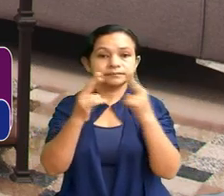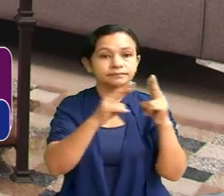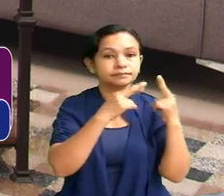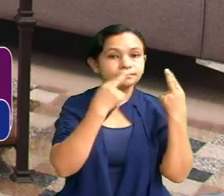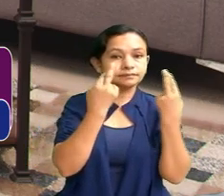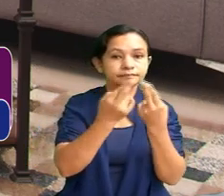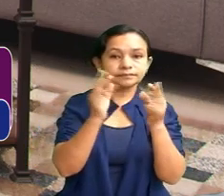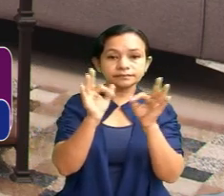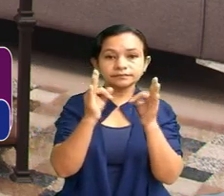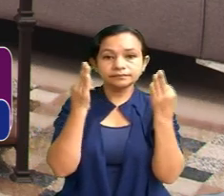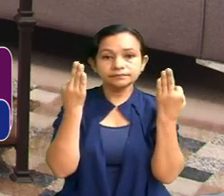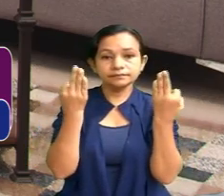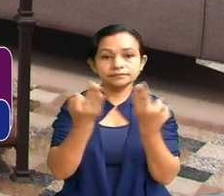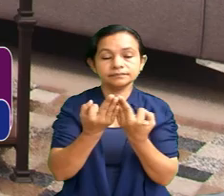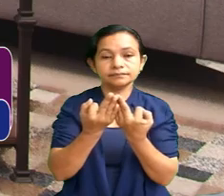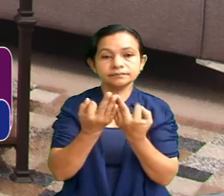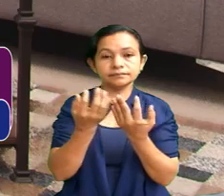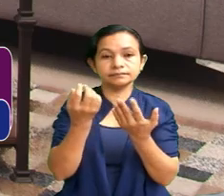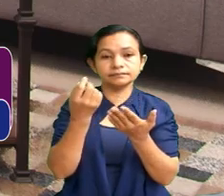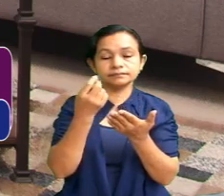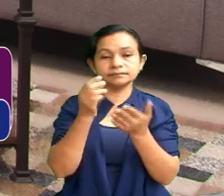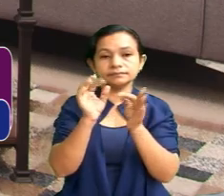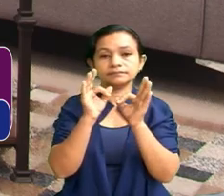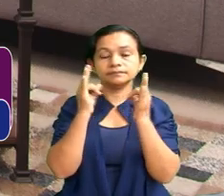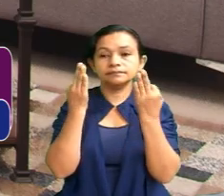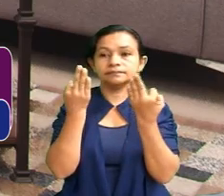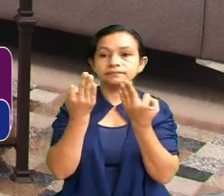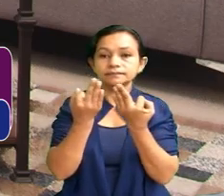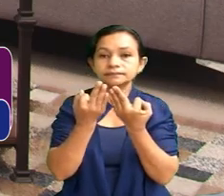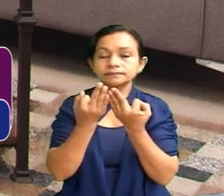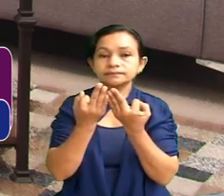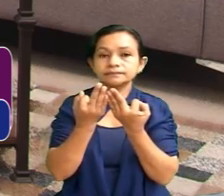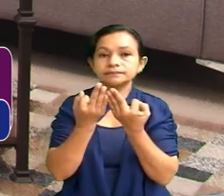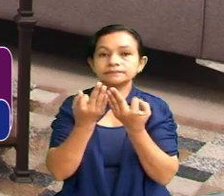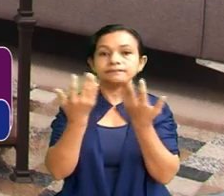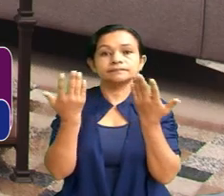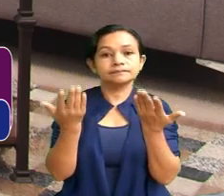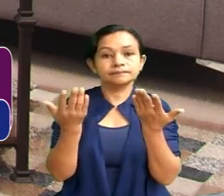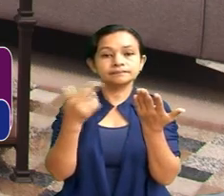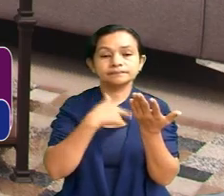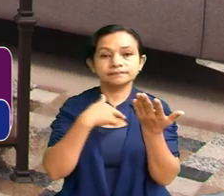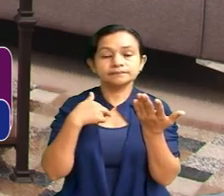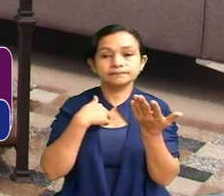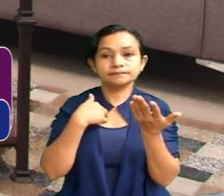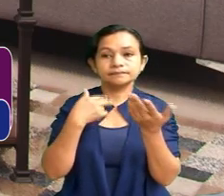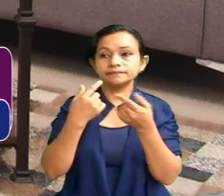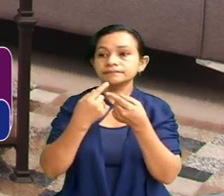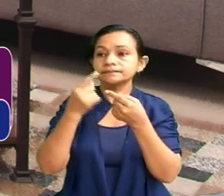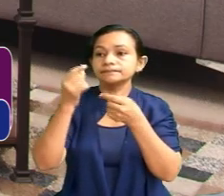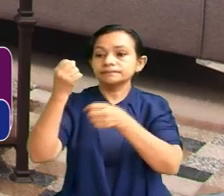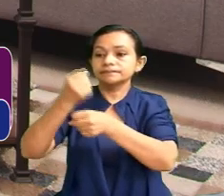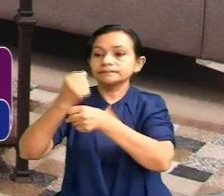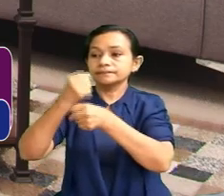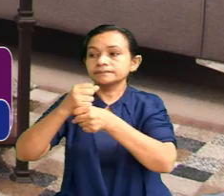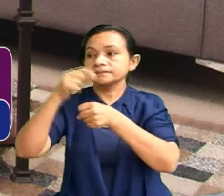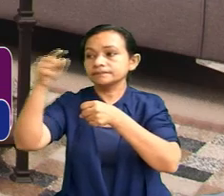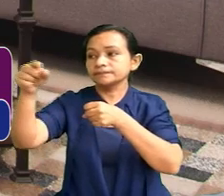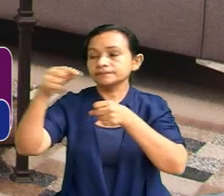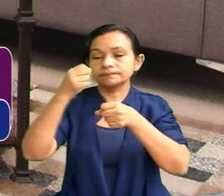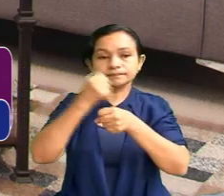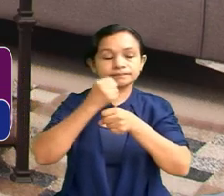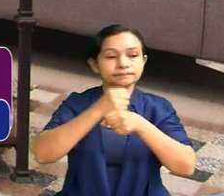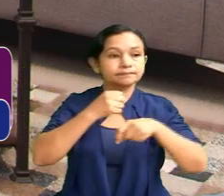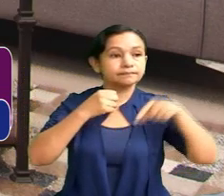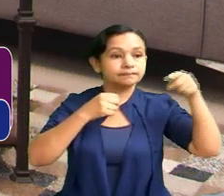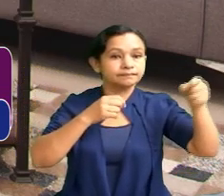y son días que la familia aprovecha para reunirse sobre todo cuando la familia está una por un lado trabajando otra por otro lado entonces